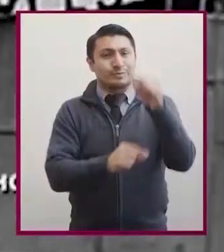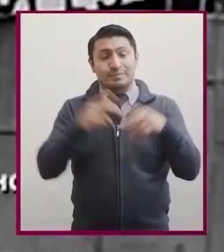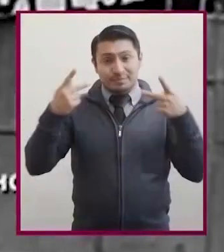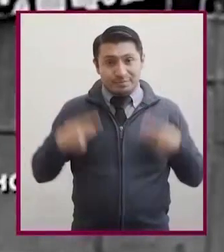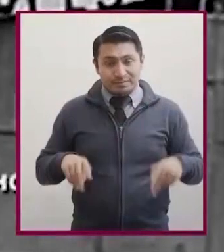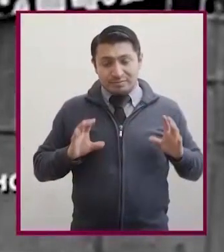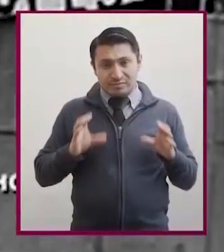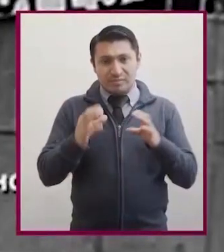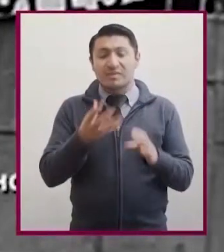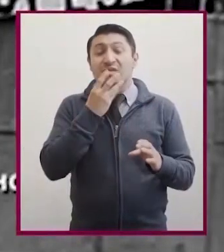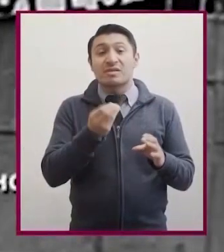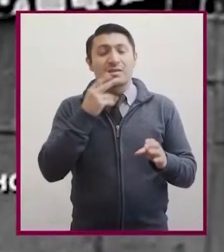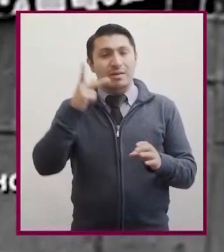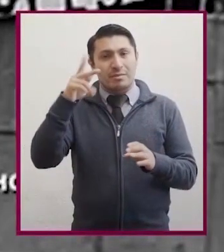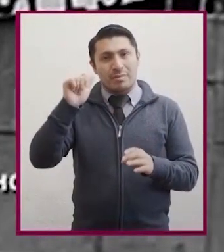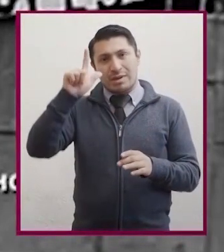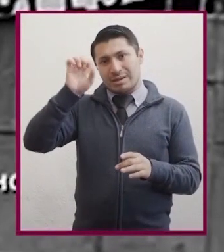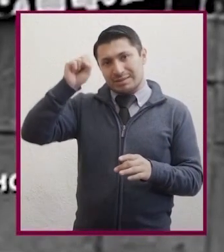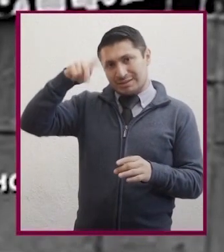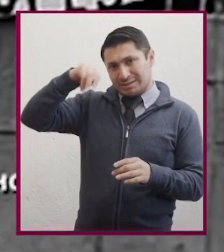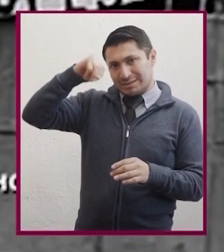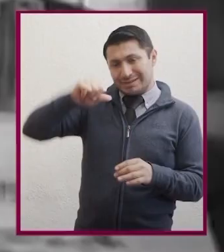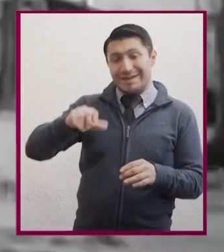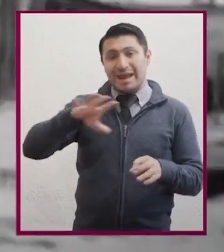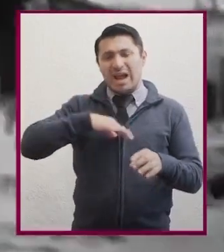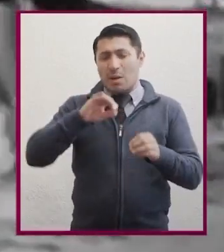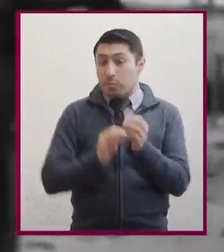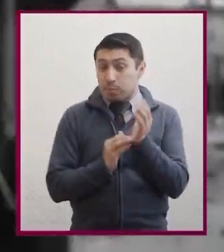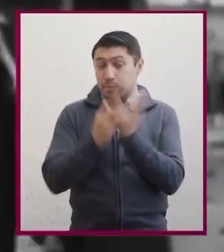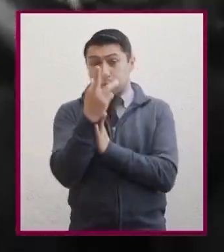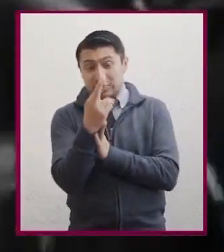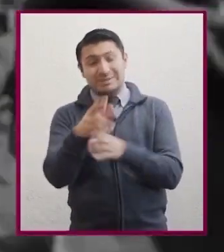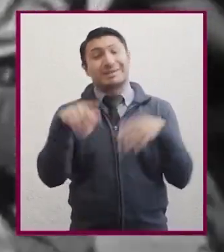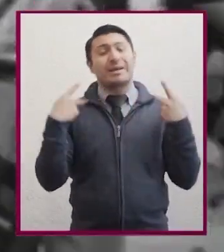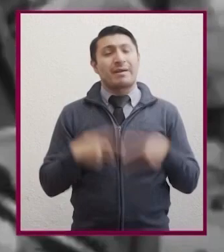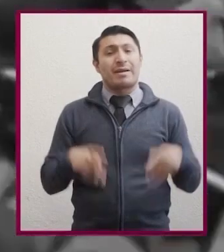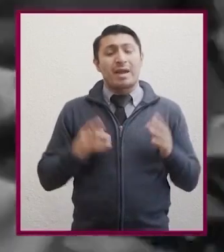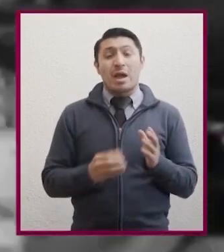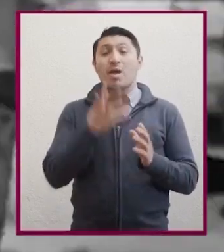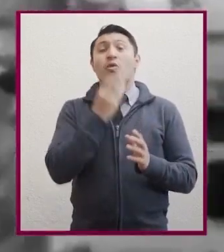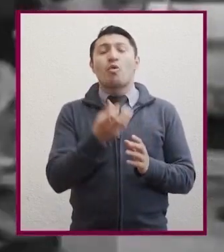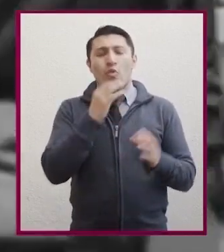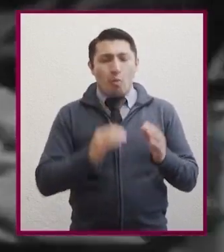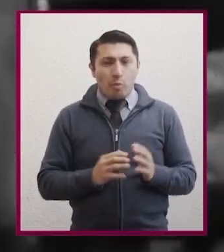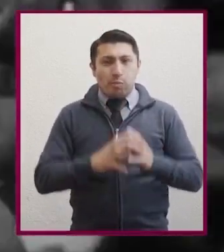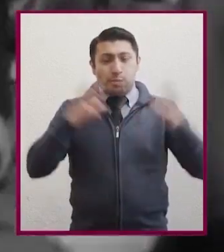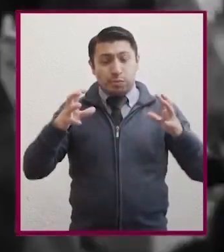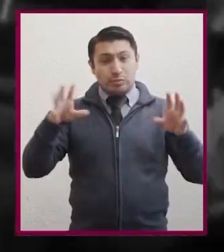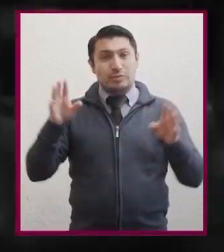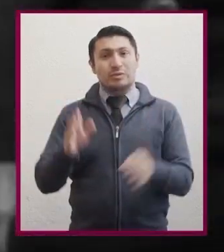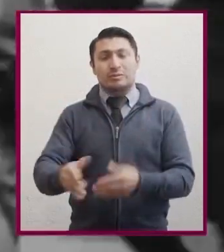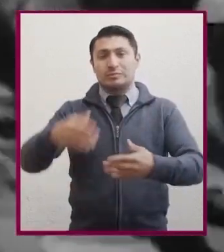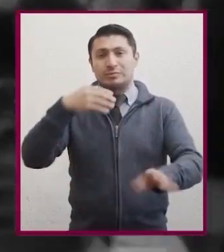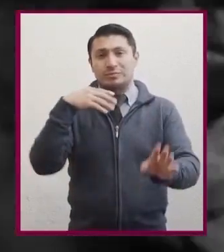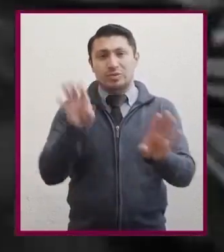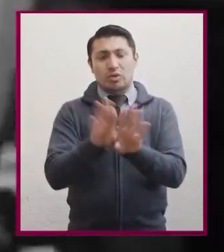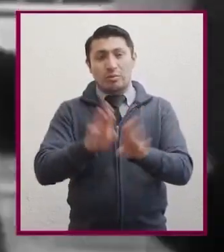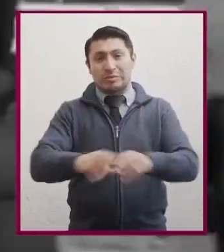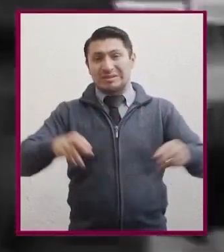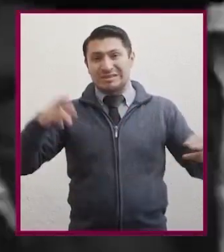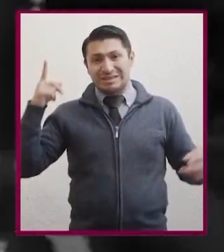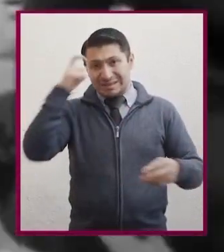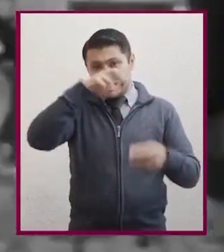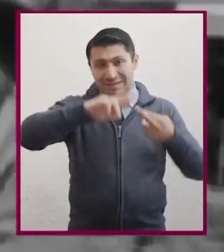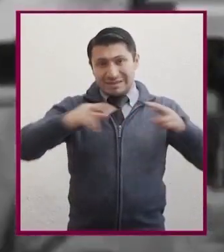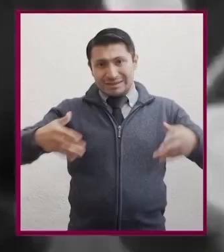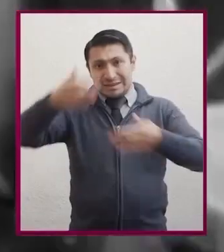población judía en la región de Palestina se convirtió en mayoría. La presencia judía aumentó las tensiones con los árabes y también con los